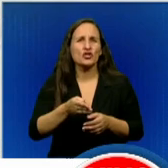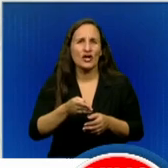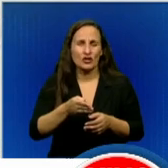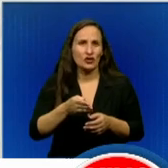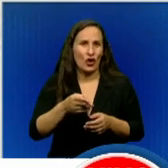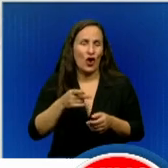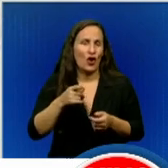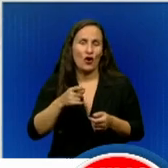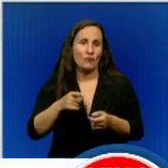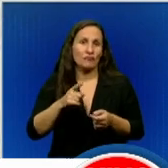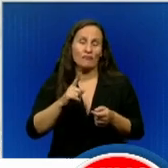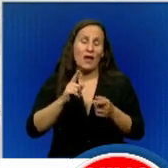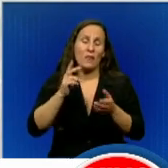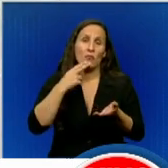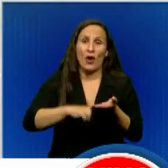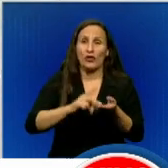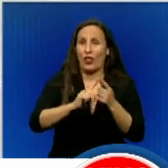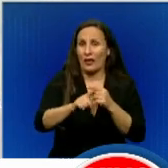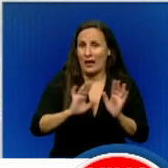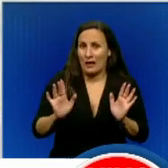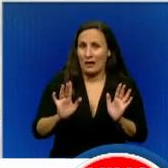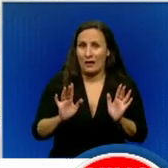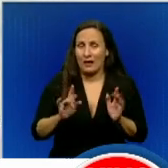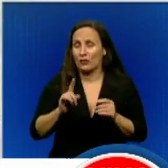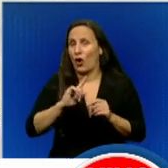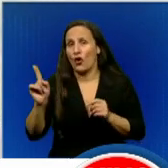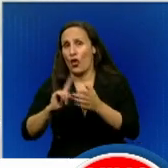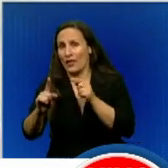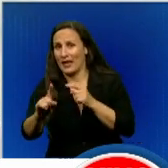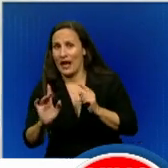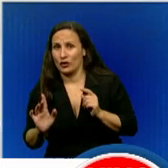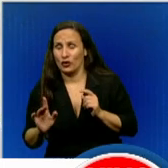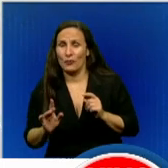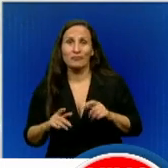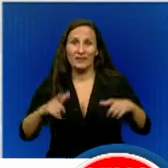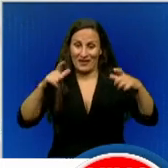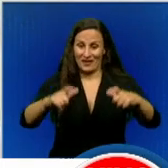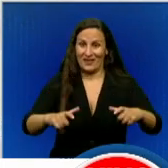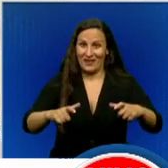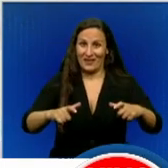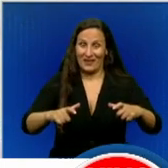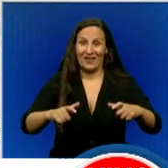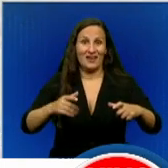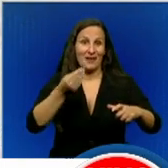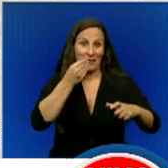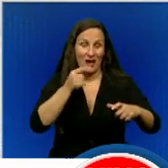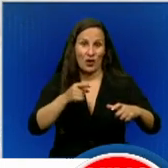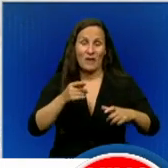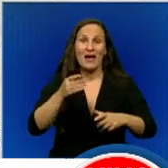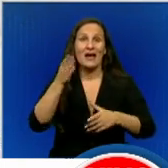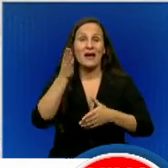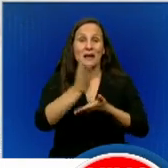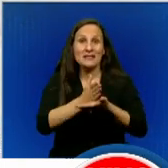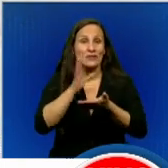carne son impuestos directos indirectos el plato de la comida de la gente en la mesa la mitad se la come el gobierno